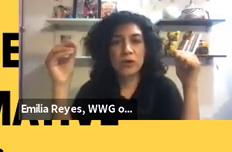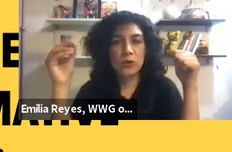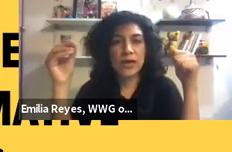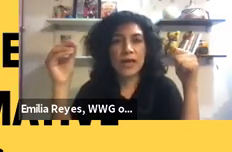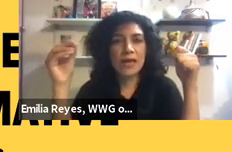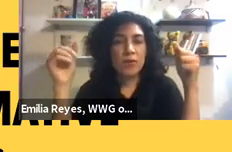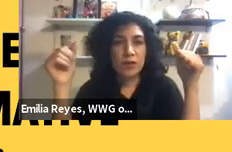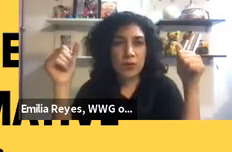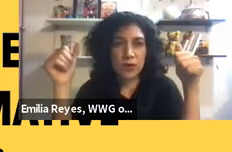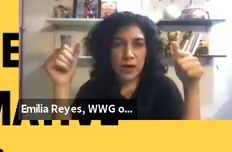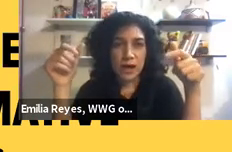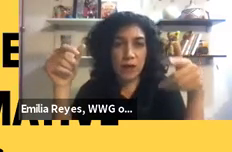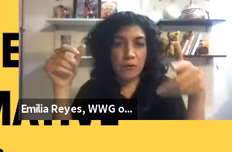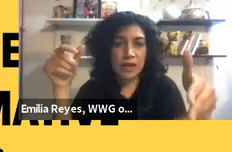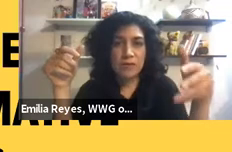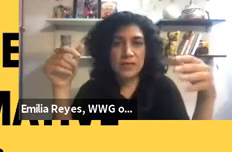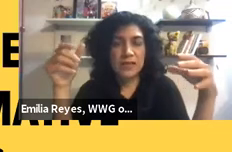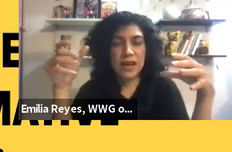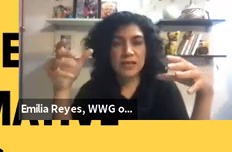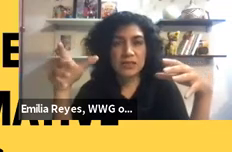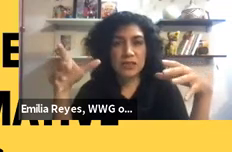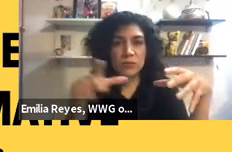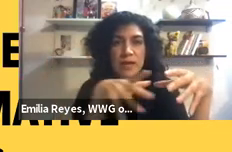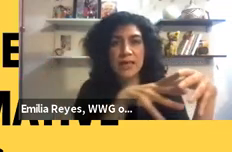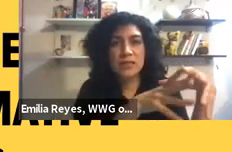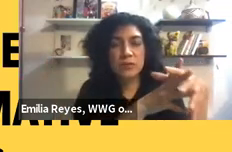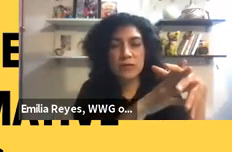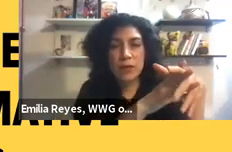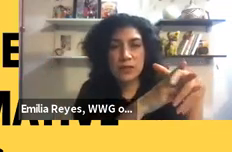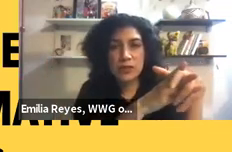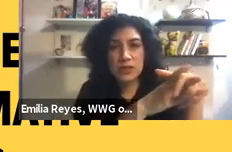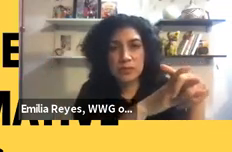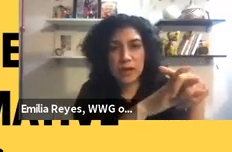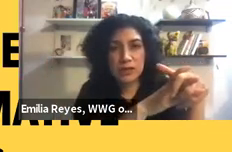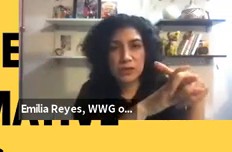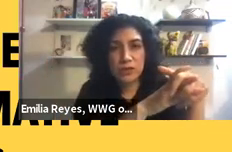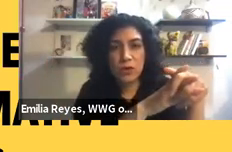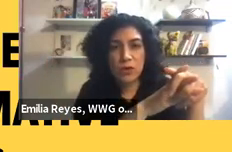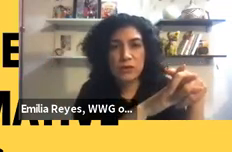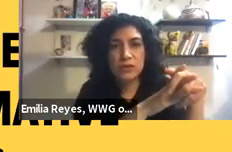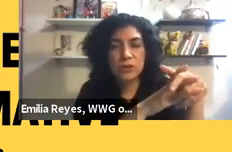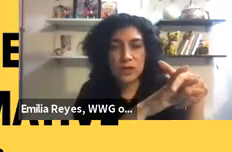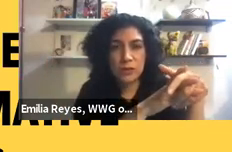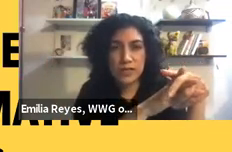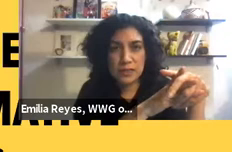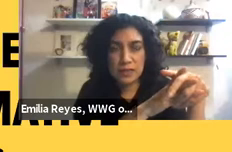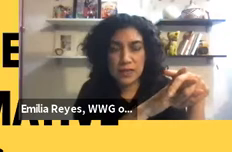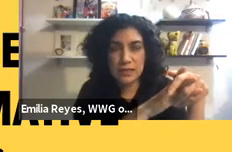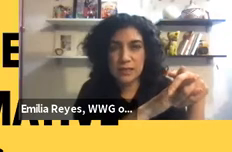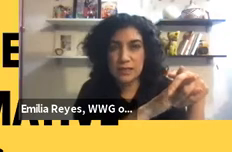bueno, incluye, por ejemplo, ahorita lo ven ya desde un mecanismo de evaluación de los impactos tecnológicos,